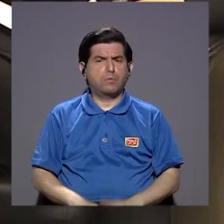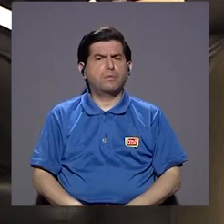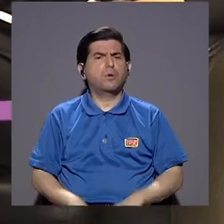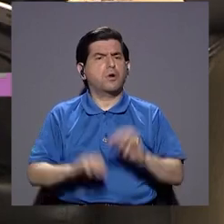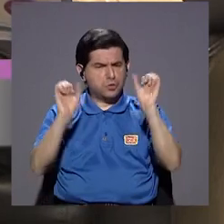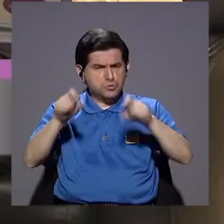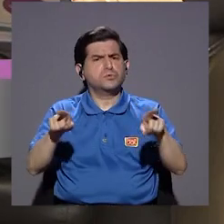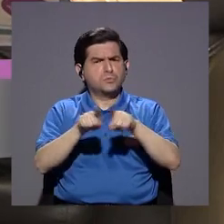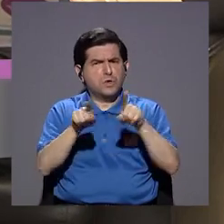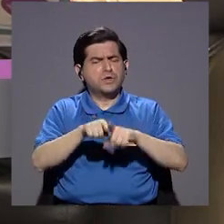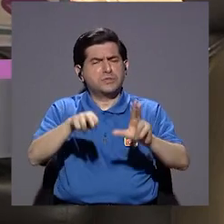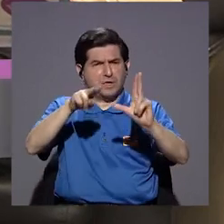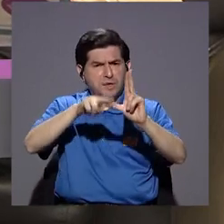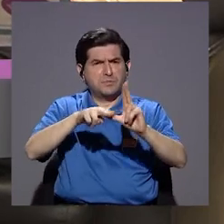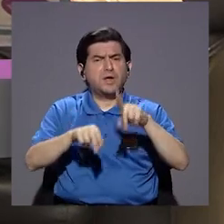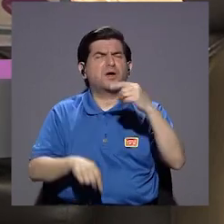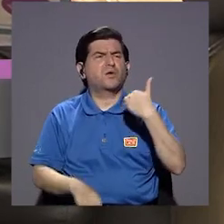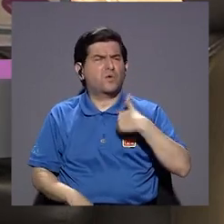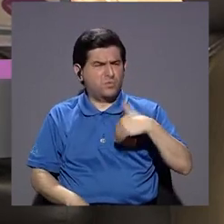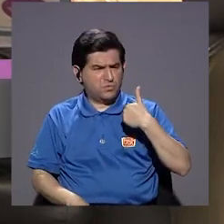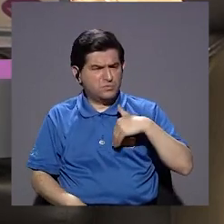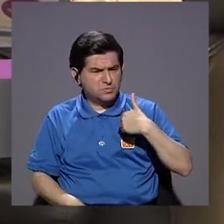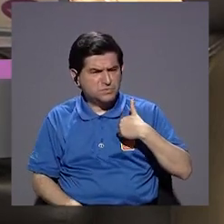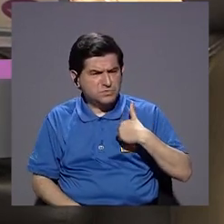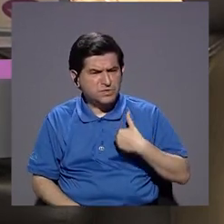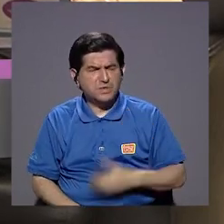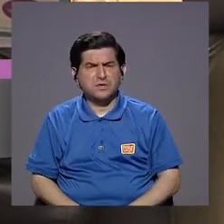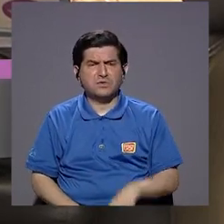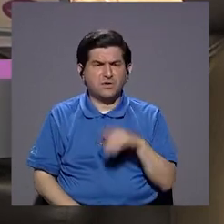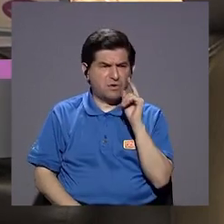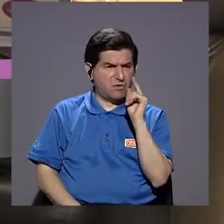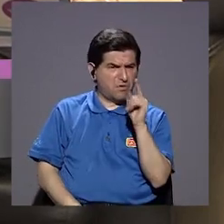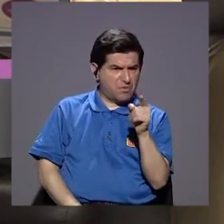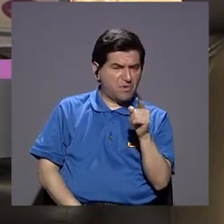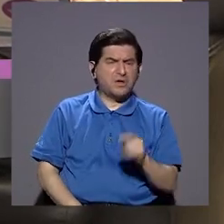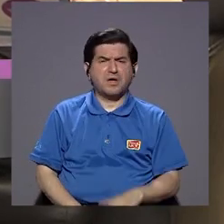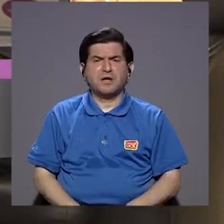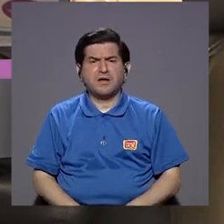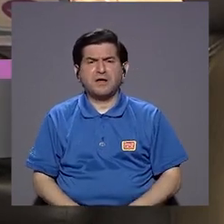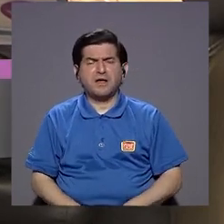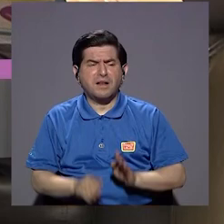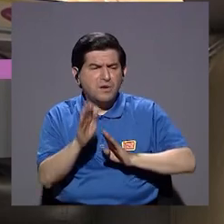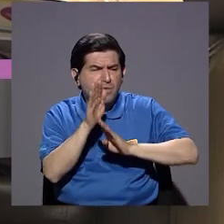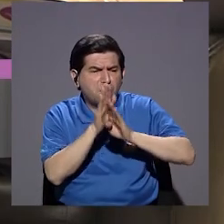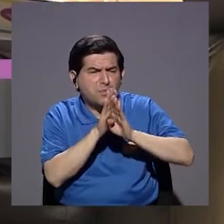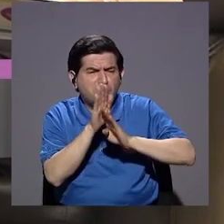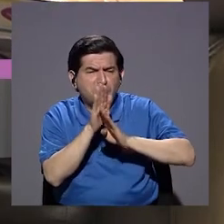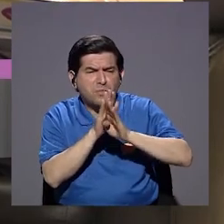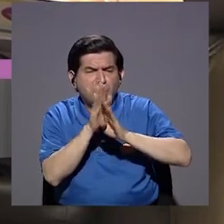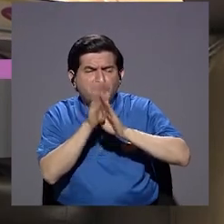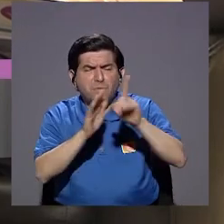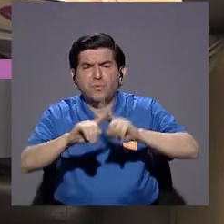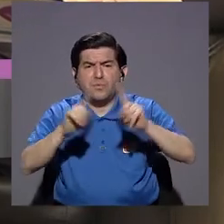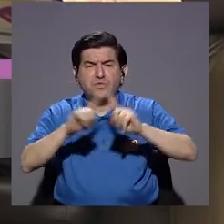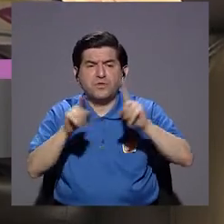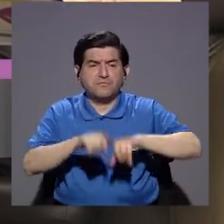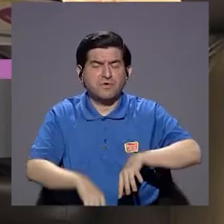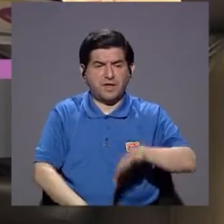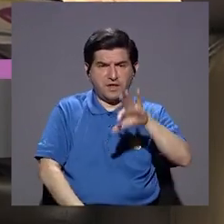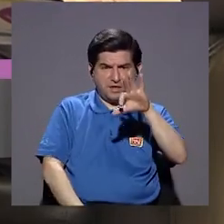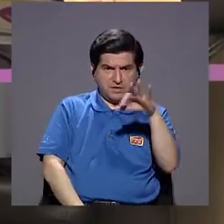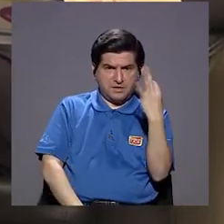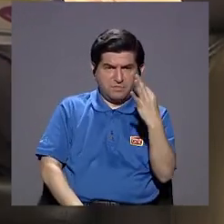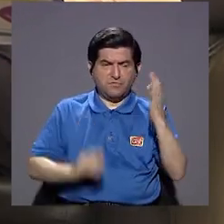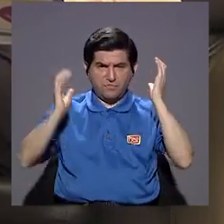No, se puede hacer también en silla. Hay un señor que se llama Iyengar, que él desarrolló muchas de